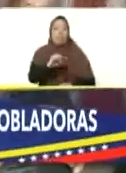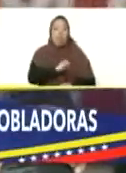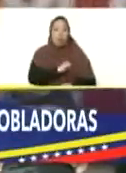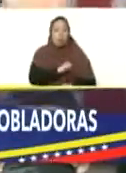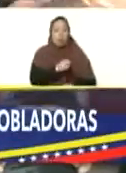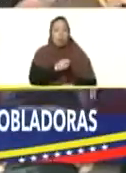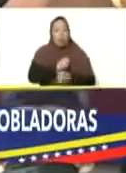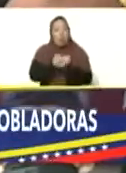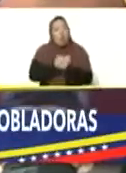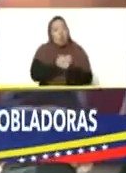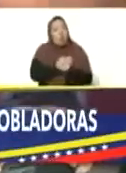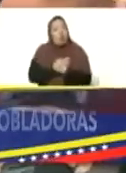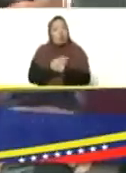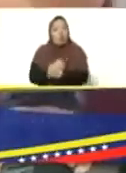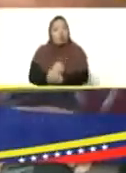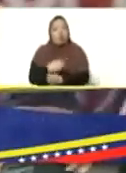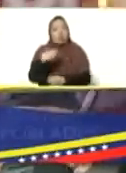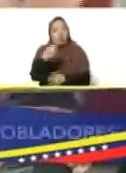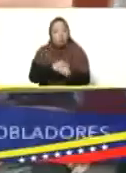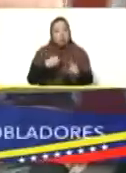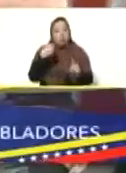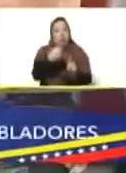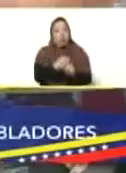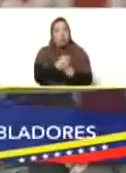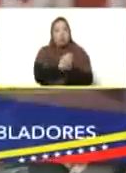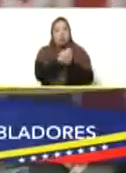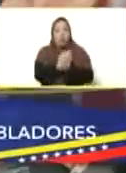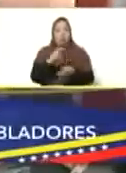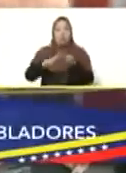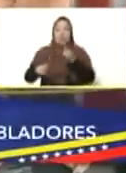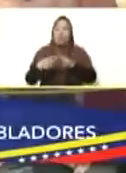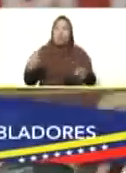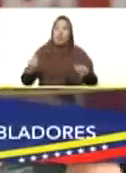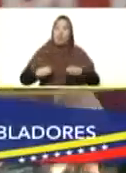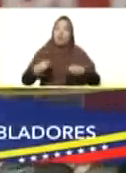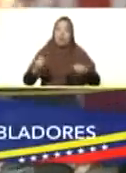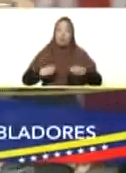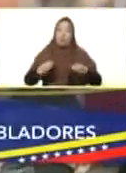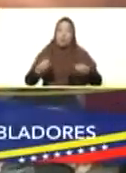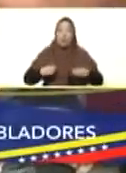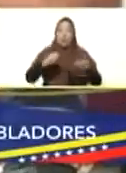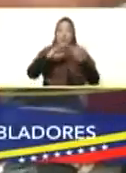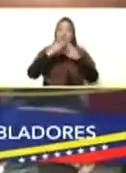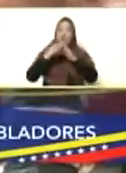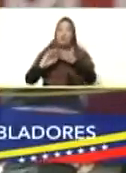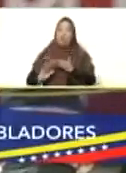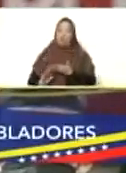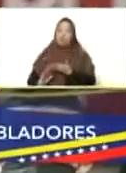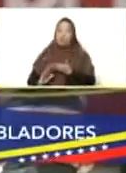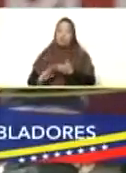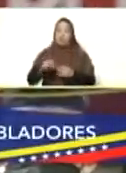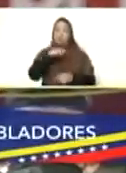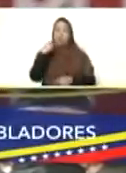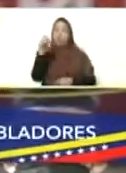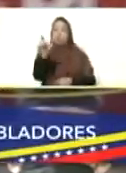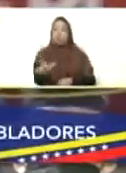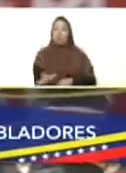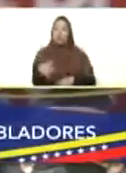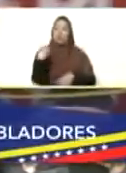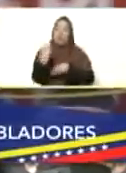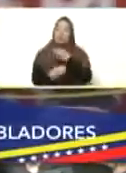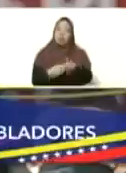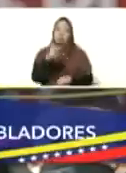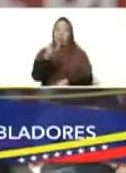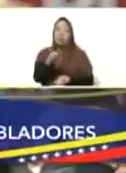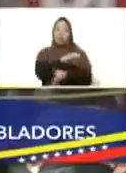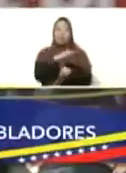con amor porque nosotros nuestra pelea es la pelea del amor la pelea de la vida la pelea de la comunidad no es la pelea de la muerte que es la de ellos ellos son